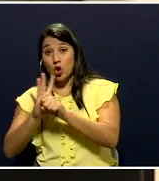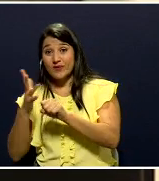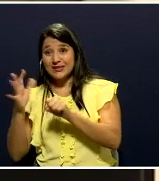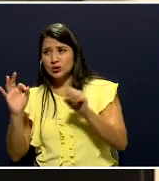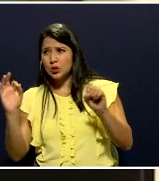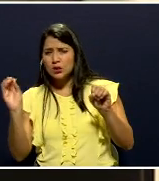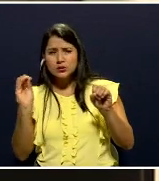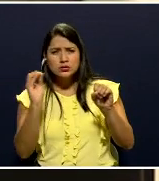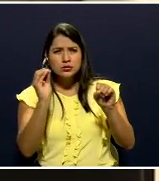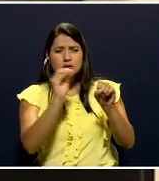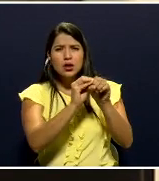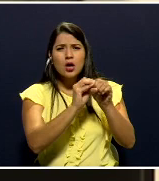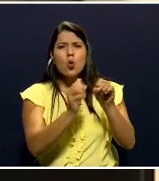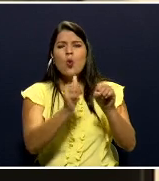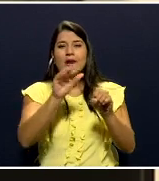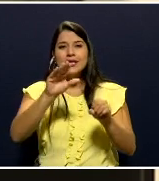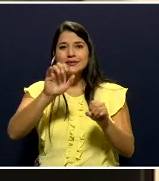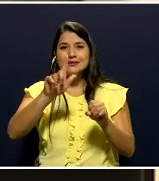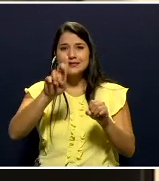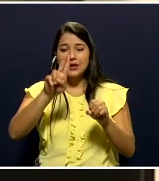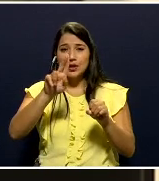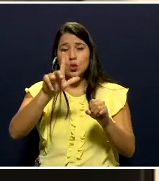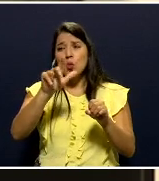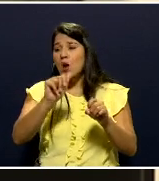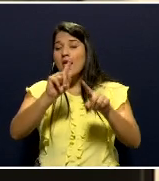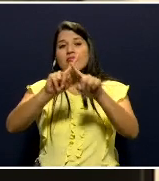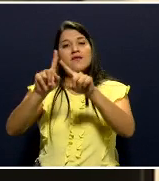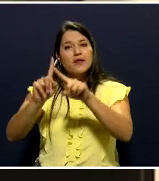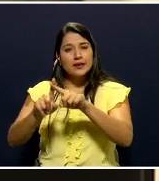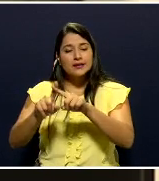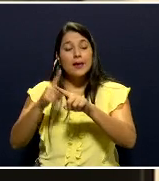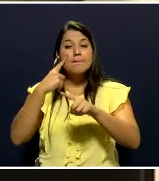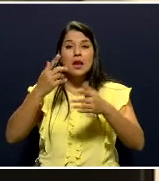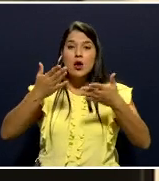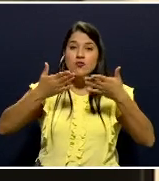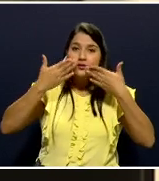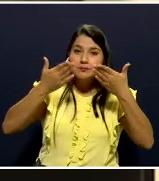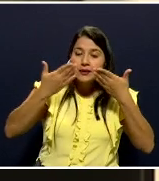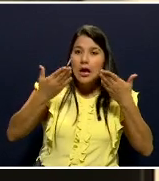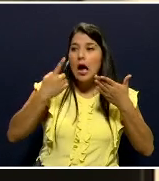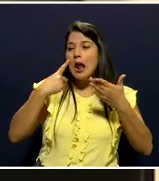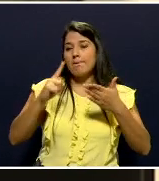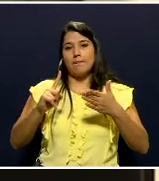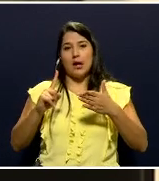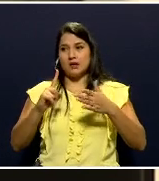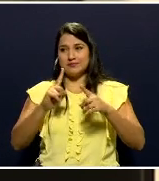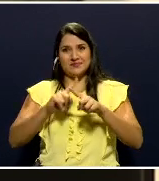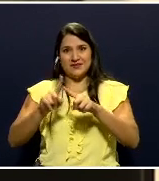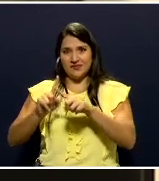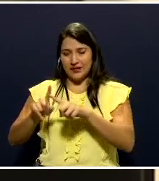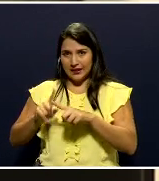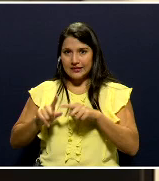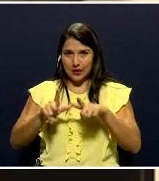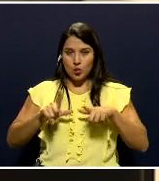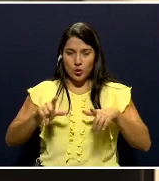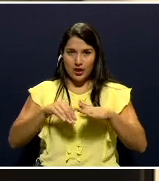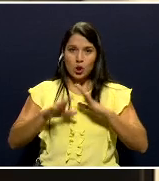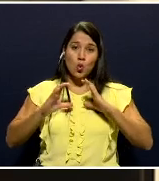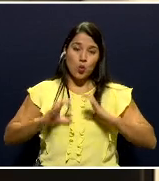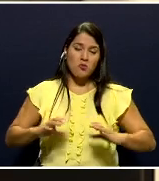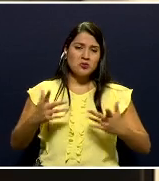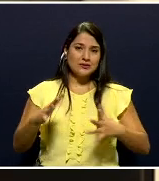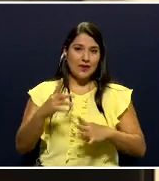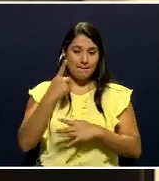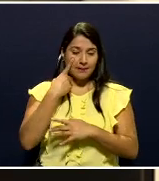están los receptores, sino que también infecta el tracto respiratorio inferior, porque ahí también están los receptores. Entonces todo eso varía de una persona a